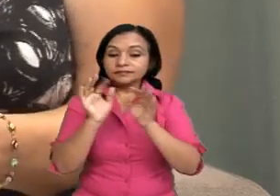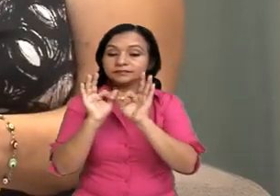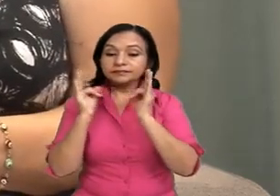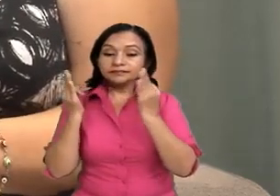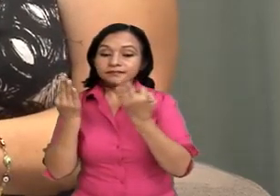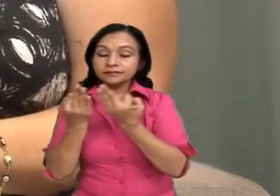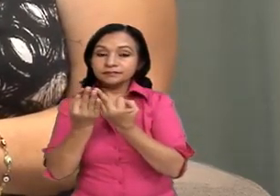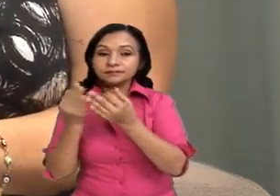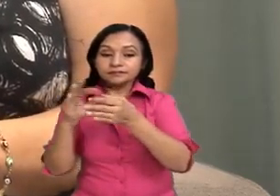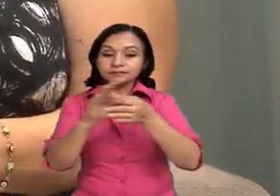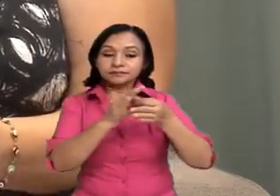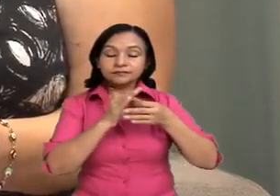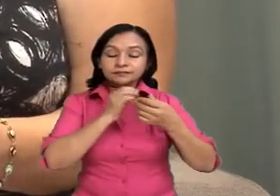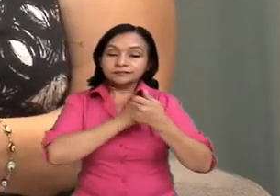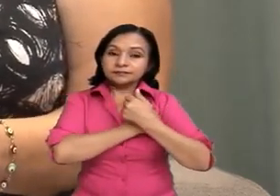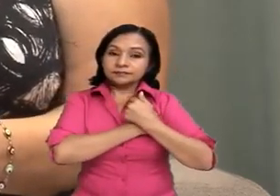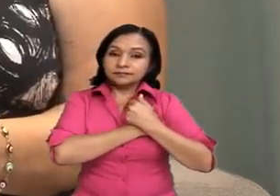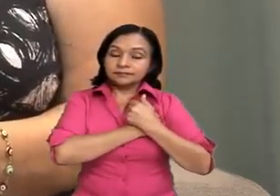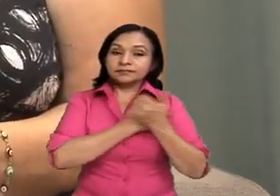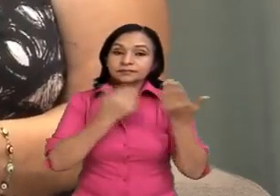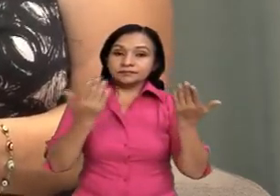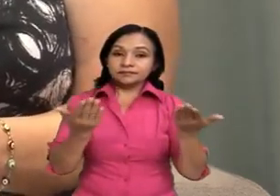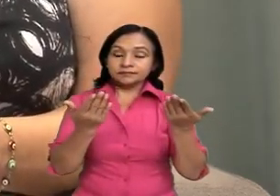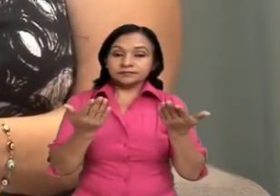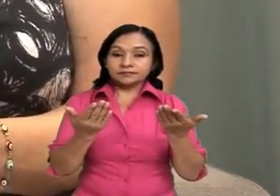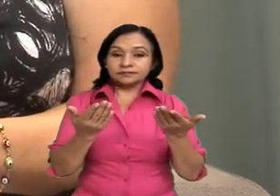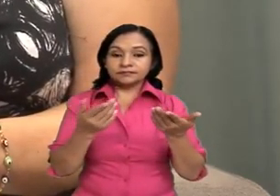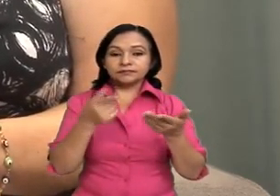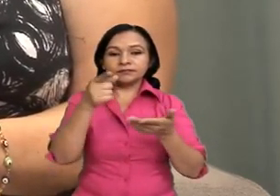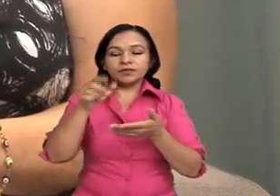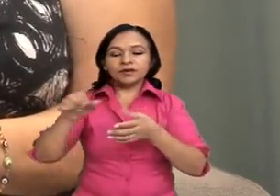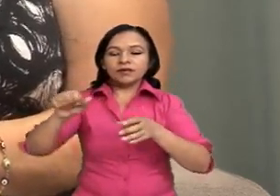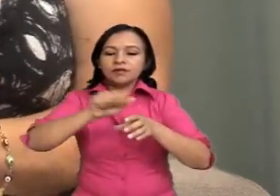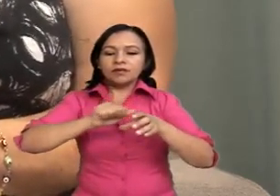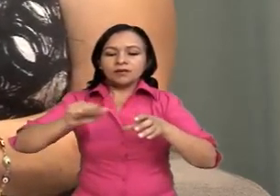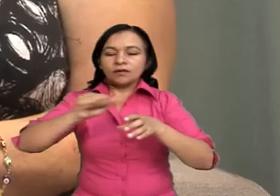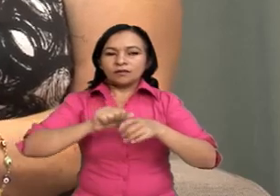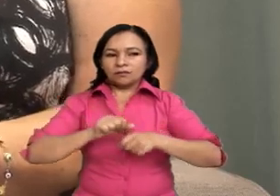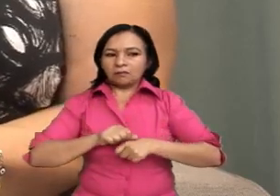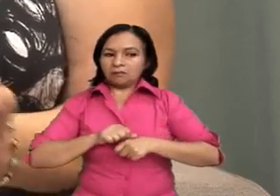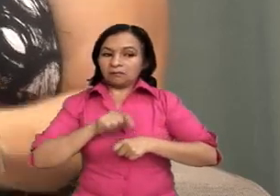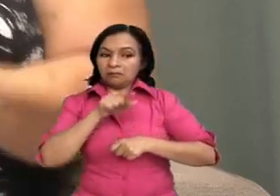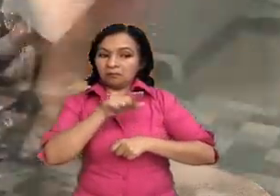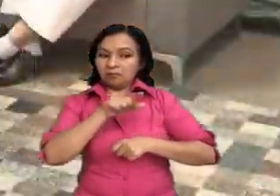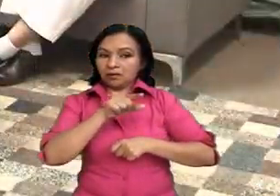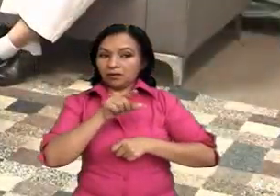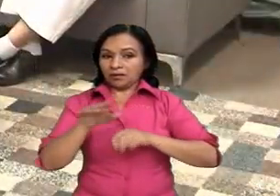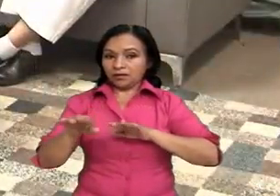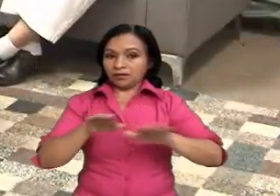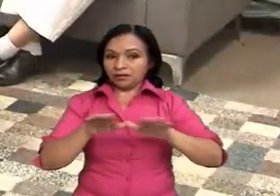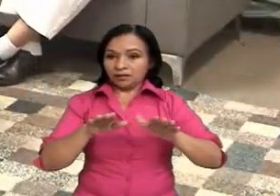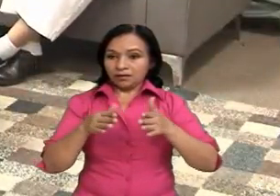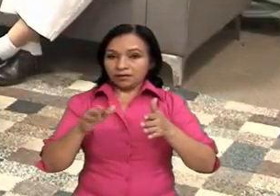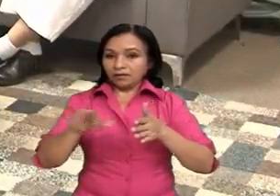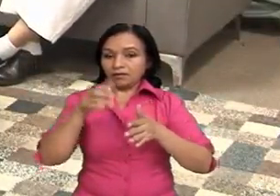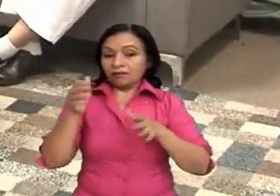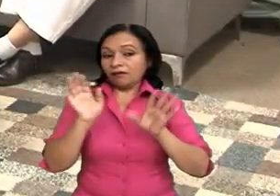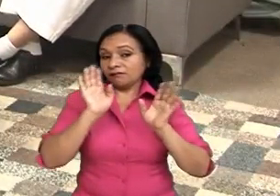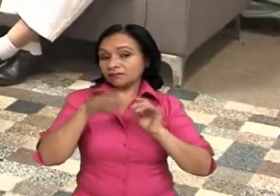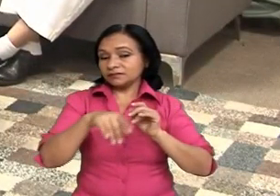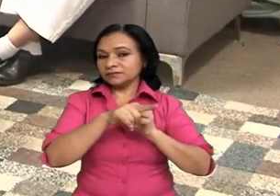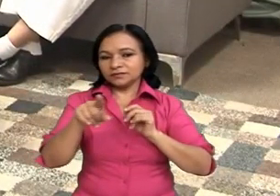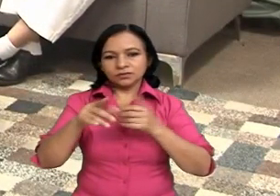familia? Y no creer que porque lavas un plato, eso significa que ya no podés vos, sos otra cosa. No,